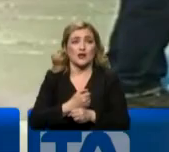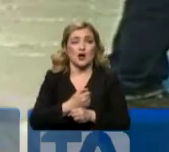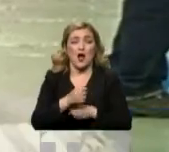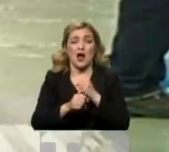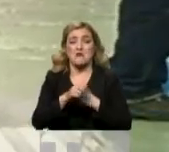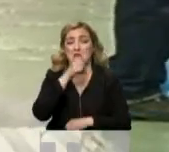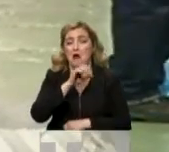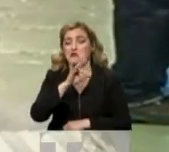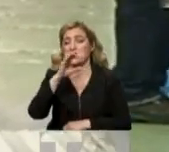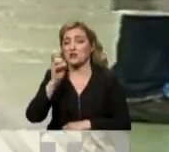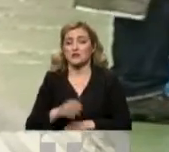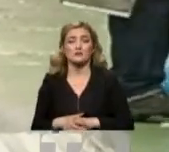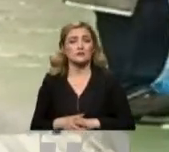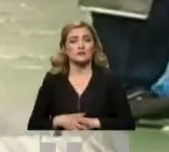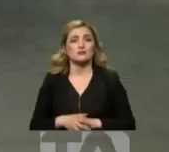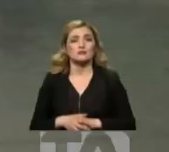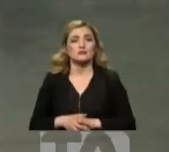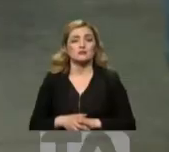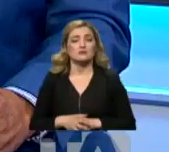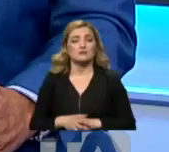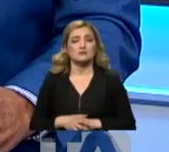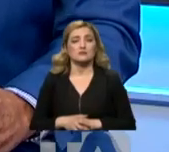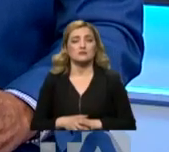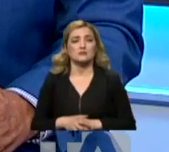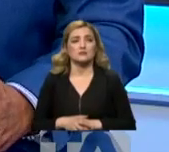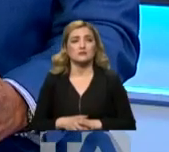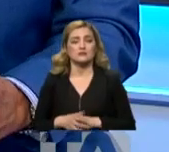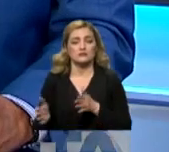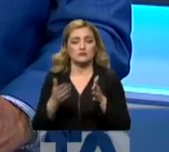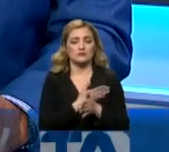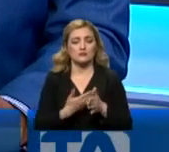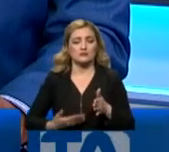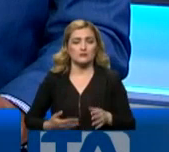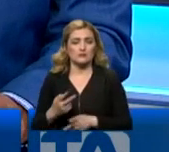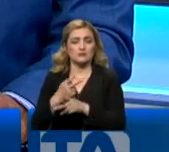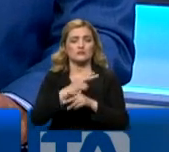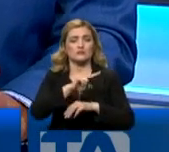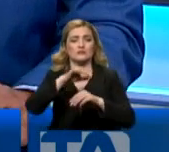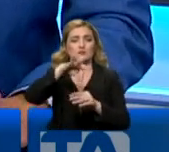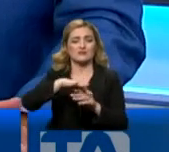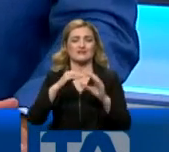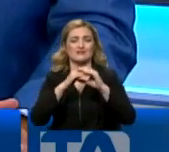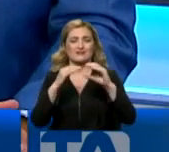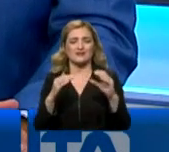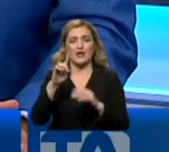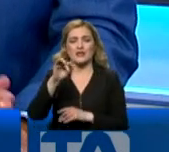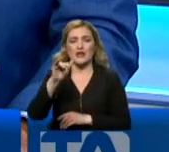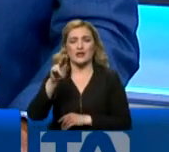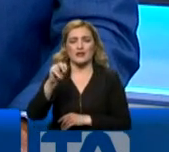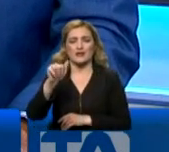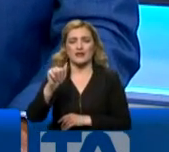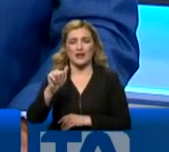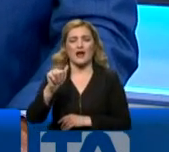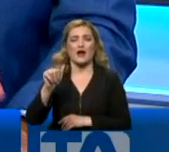80 años. En Quito, Andrea Samaniego, 24 horas. La presidenta del Consejo Nacional Electoral, Diana Atama Int, negó